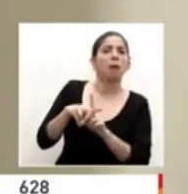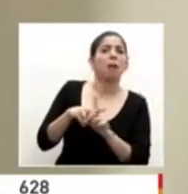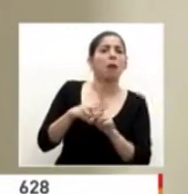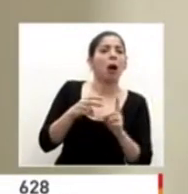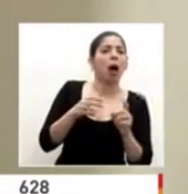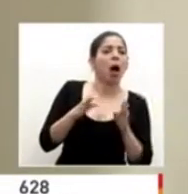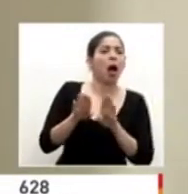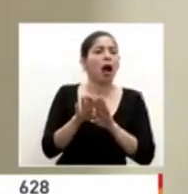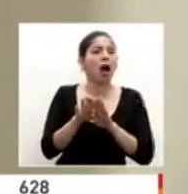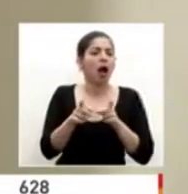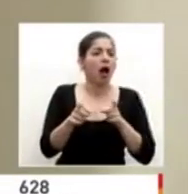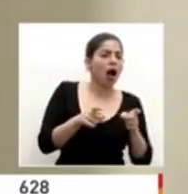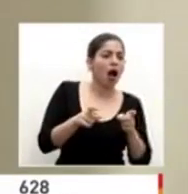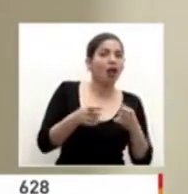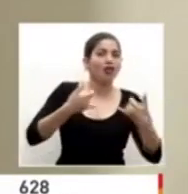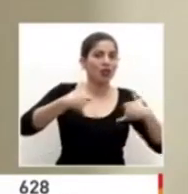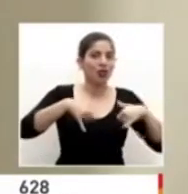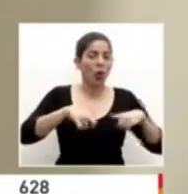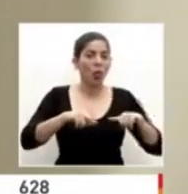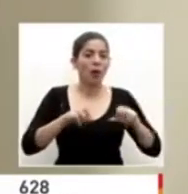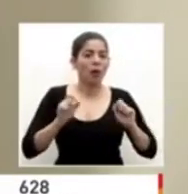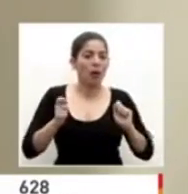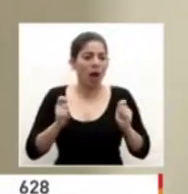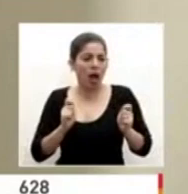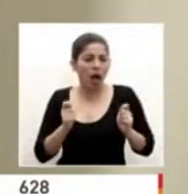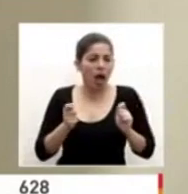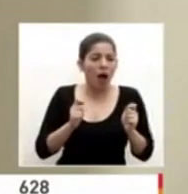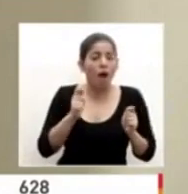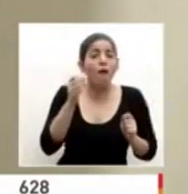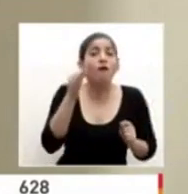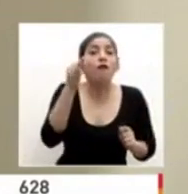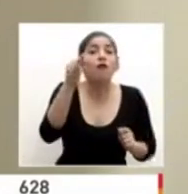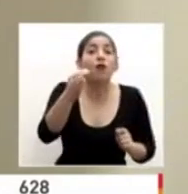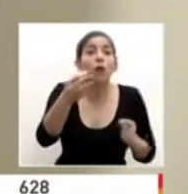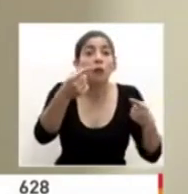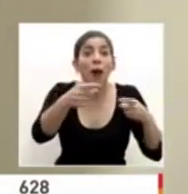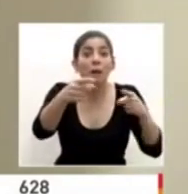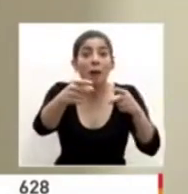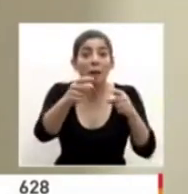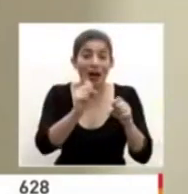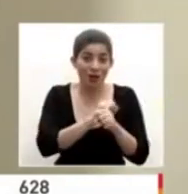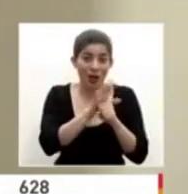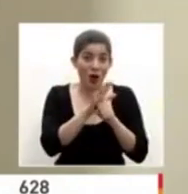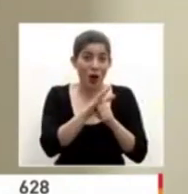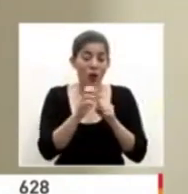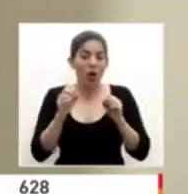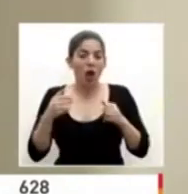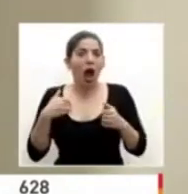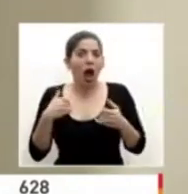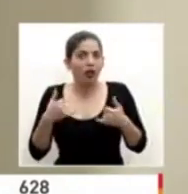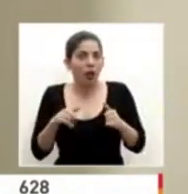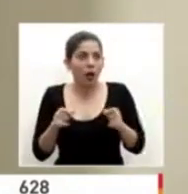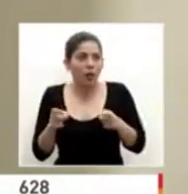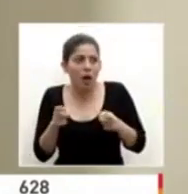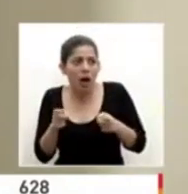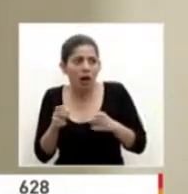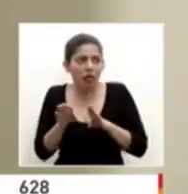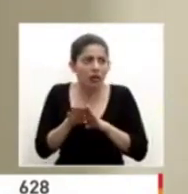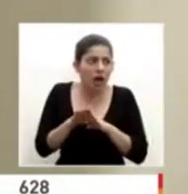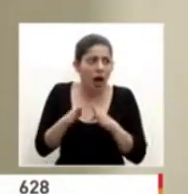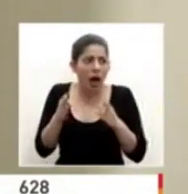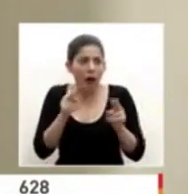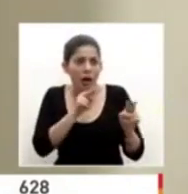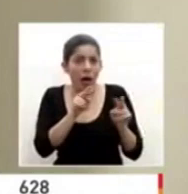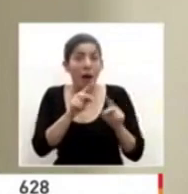todavía la capacidad de moldear el futuro de lo que está ocurriendo en Costa Rica con el COVID-19 lo tenemos. Pero llega un